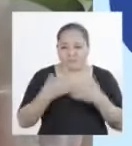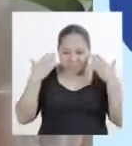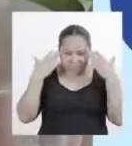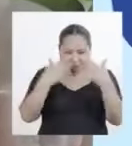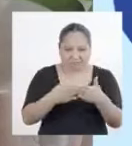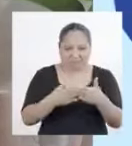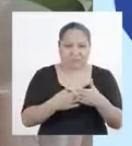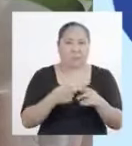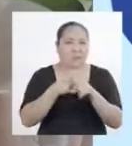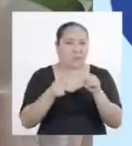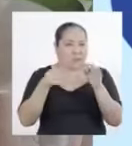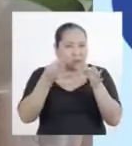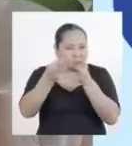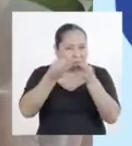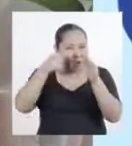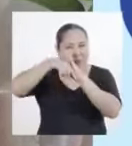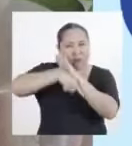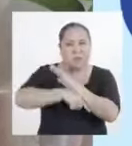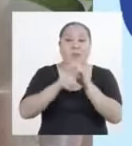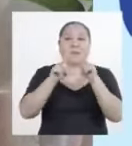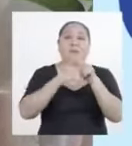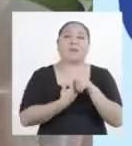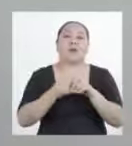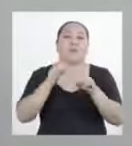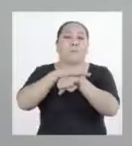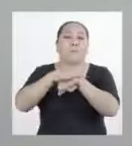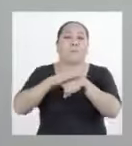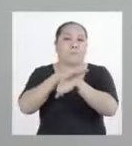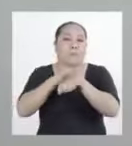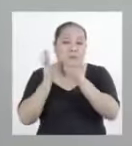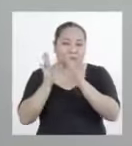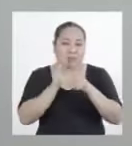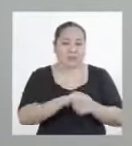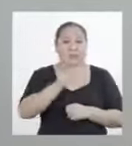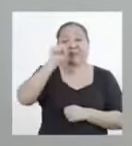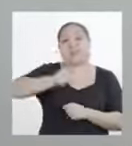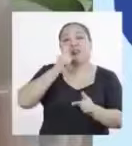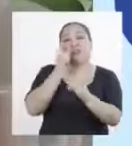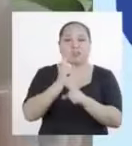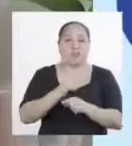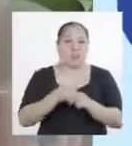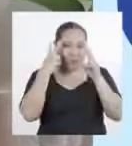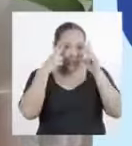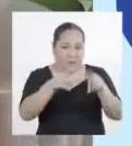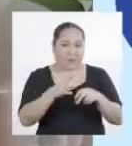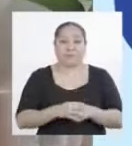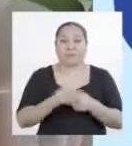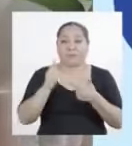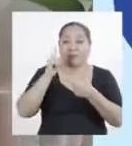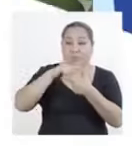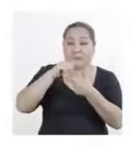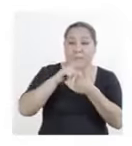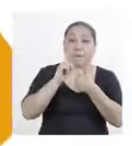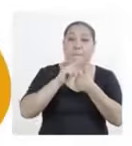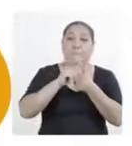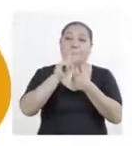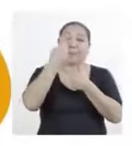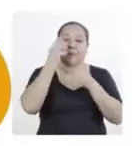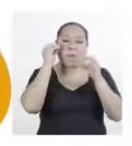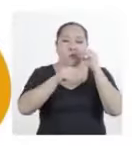Ahora vamos a lo mismo, pero con más detalle Comenzando por la planificación Efectivamente, miren,